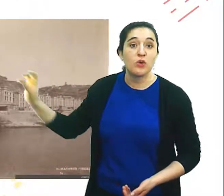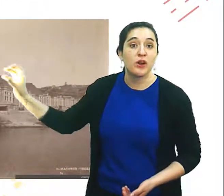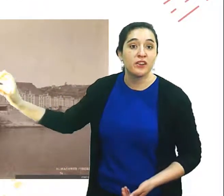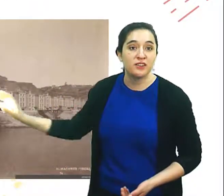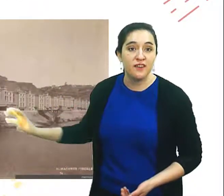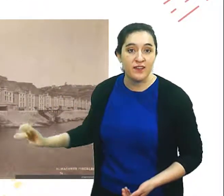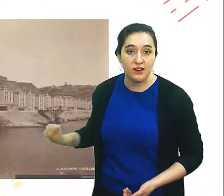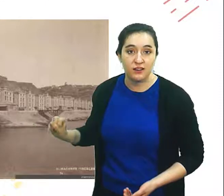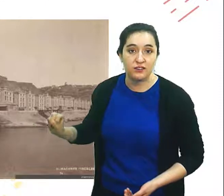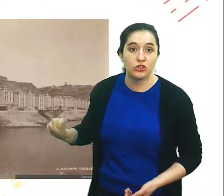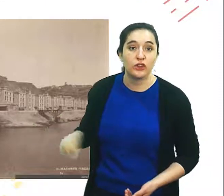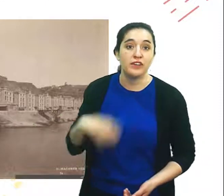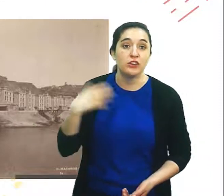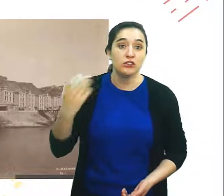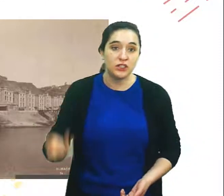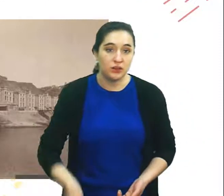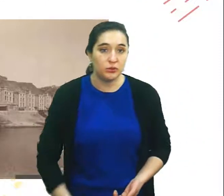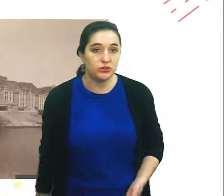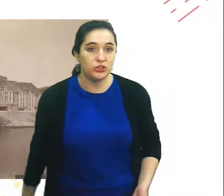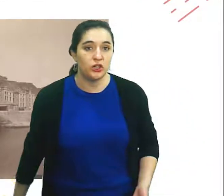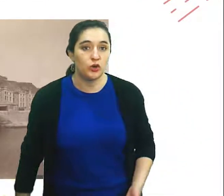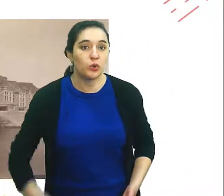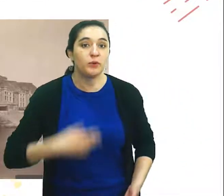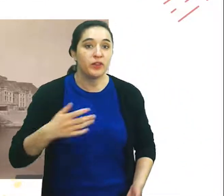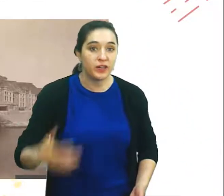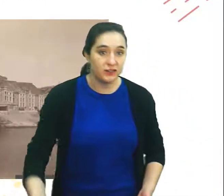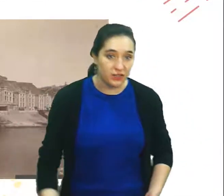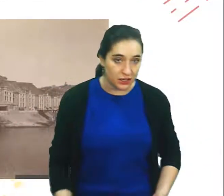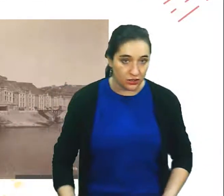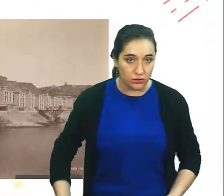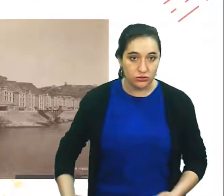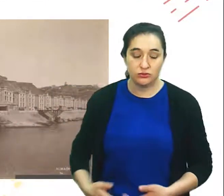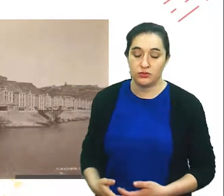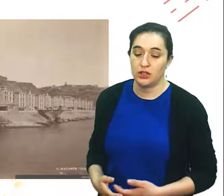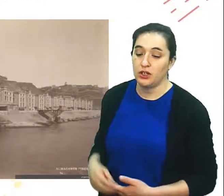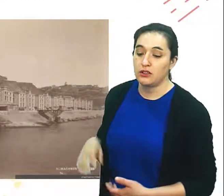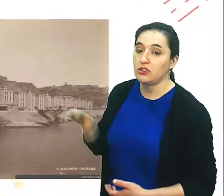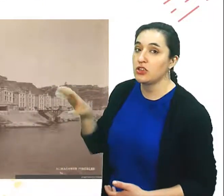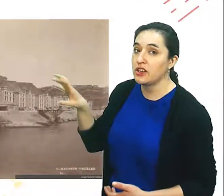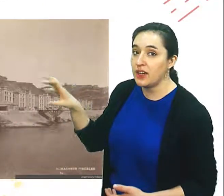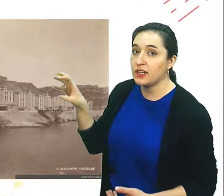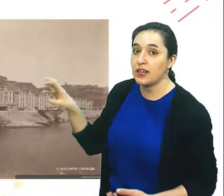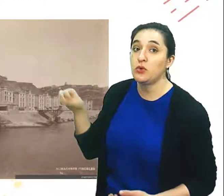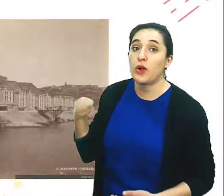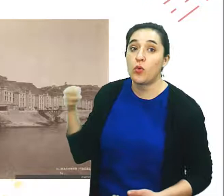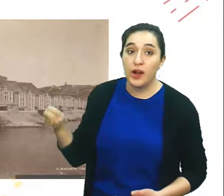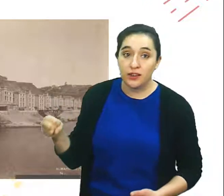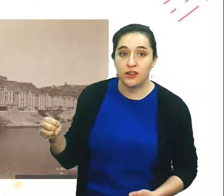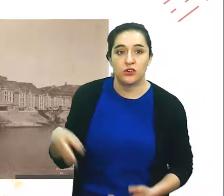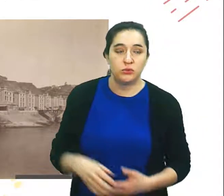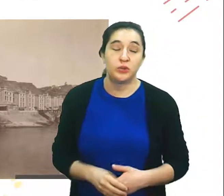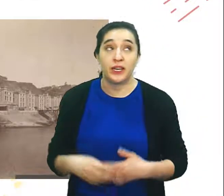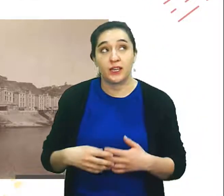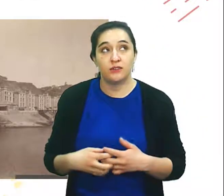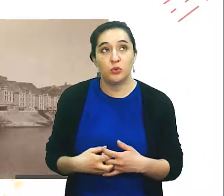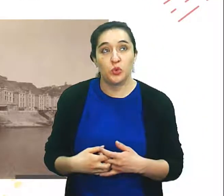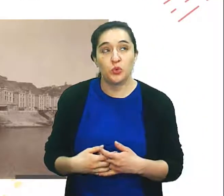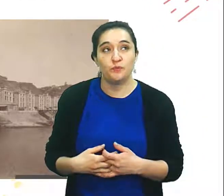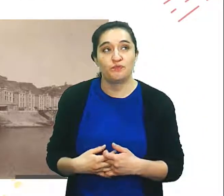crear una guardia civil. Todavía no tenemos los cuerpos de carabineros, sino que va a crear una guardia como